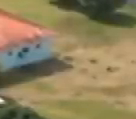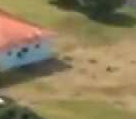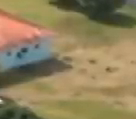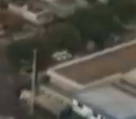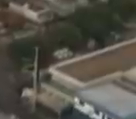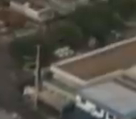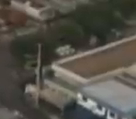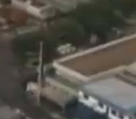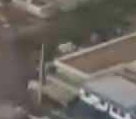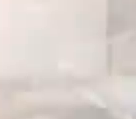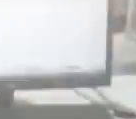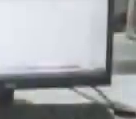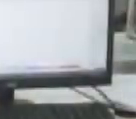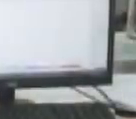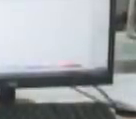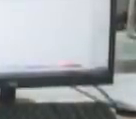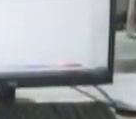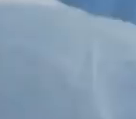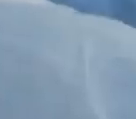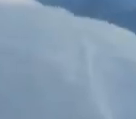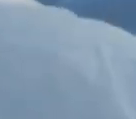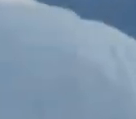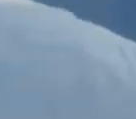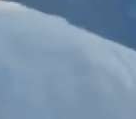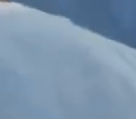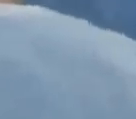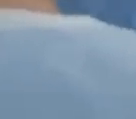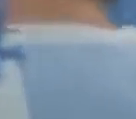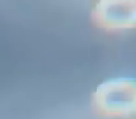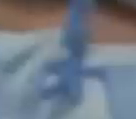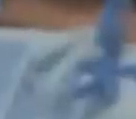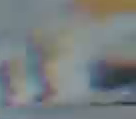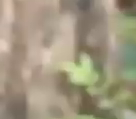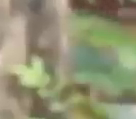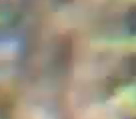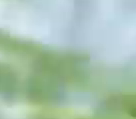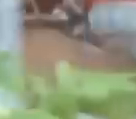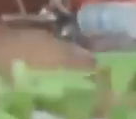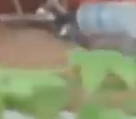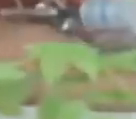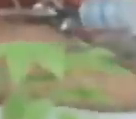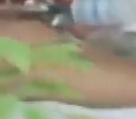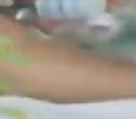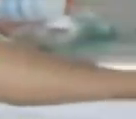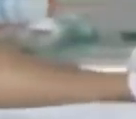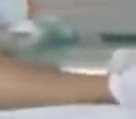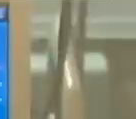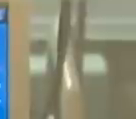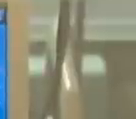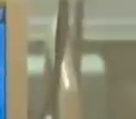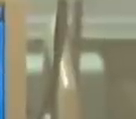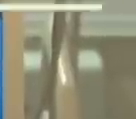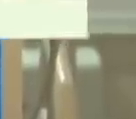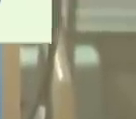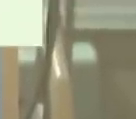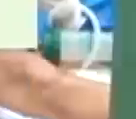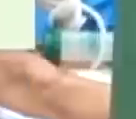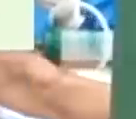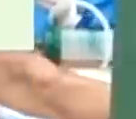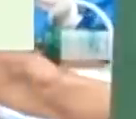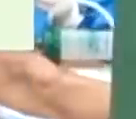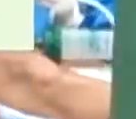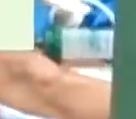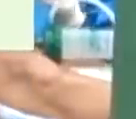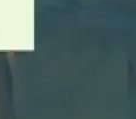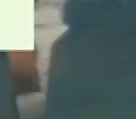Brasil enfrenta el peor momento de la pandemia debido a la variante del coronavirus identificada como P1 y detectada